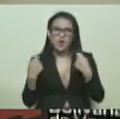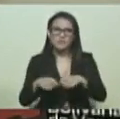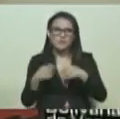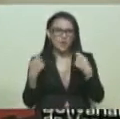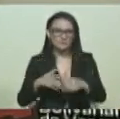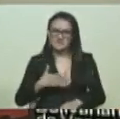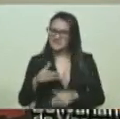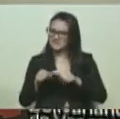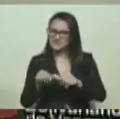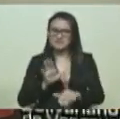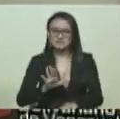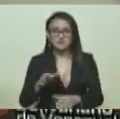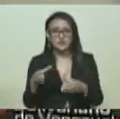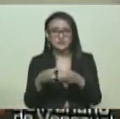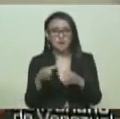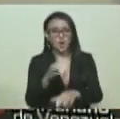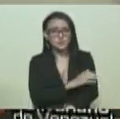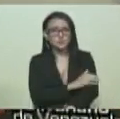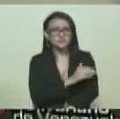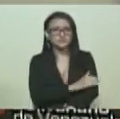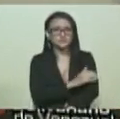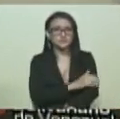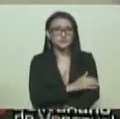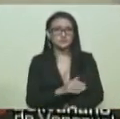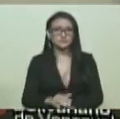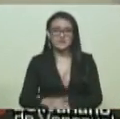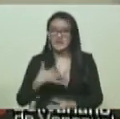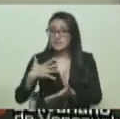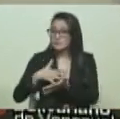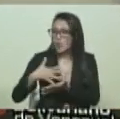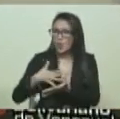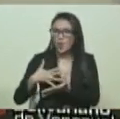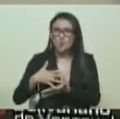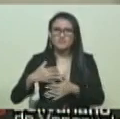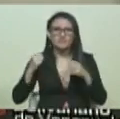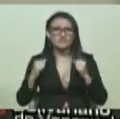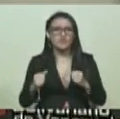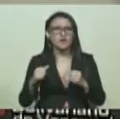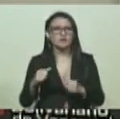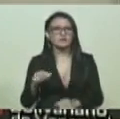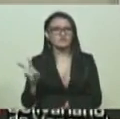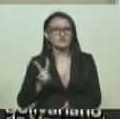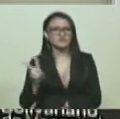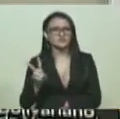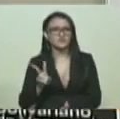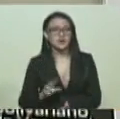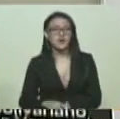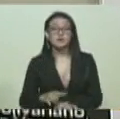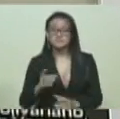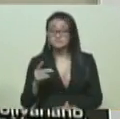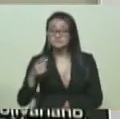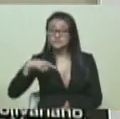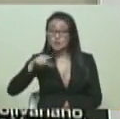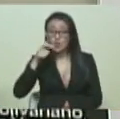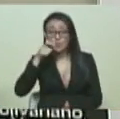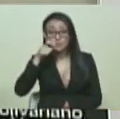golpismo, la vía de la desestabilización. Por eso nuestro pueblo tiene que estar muy